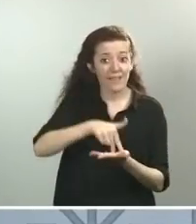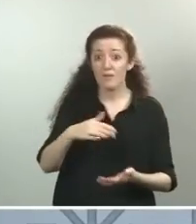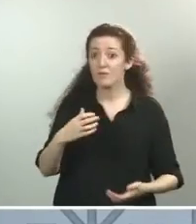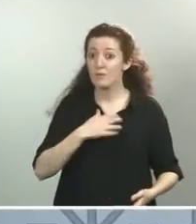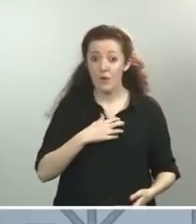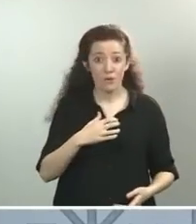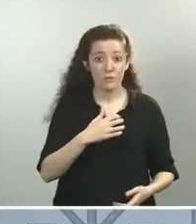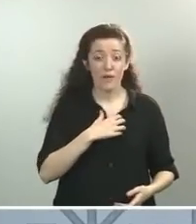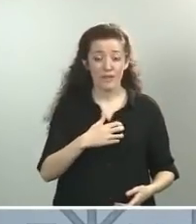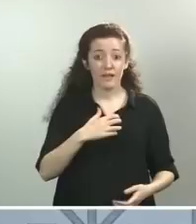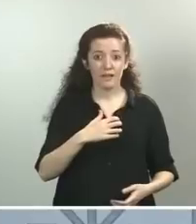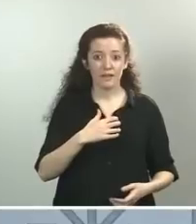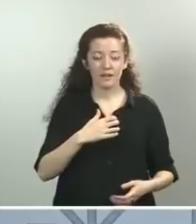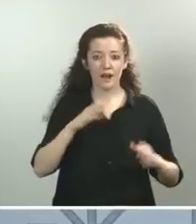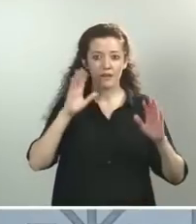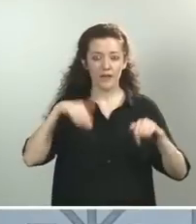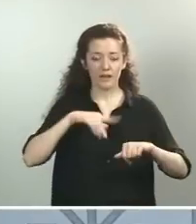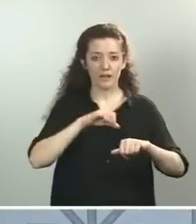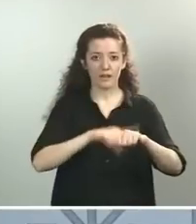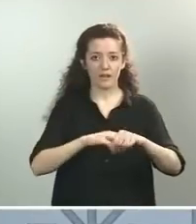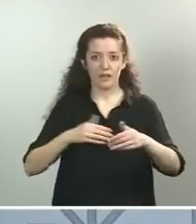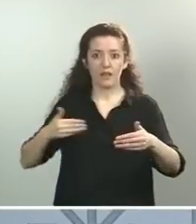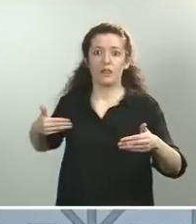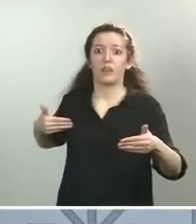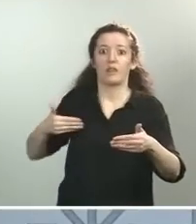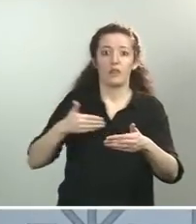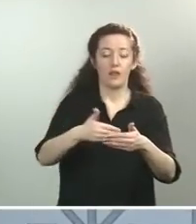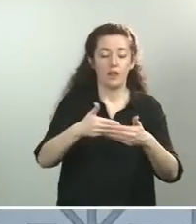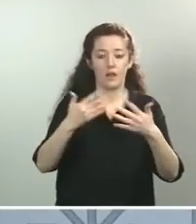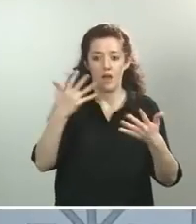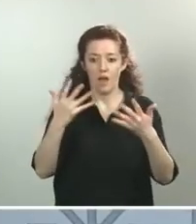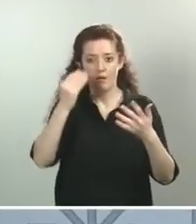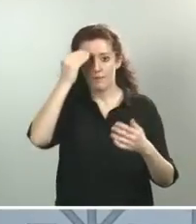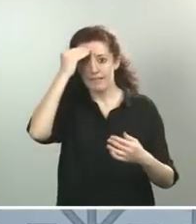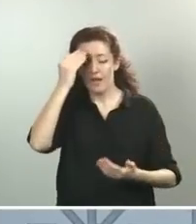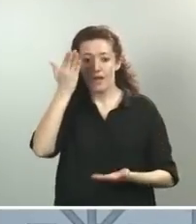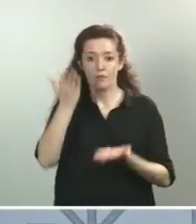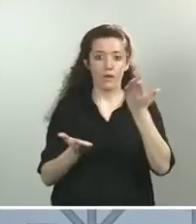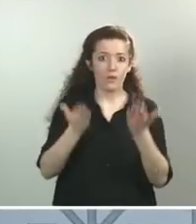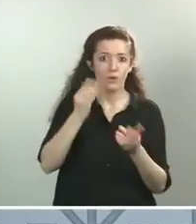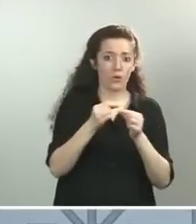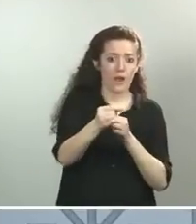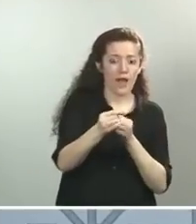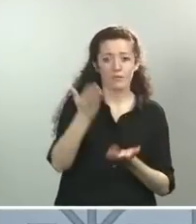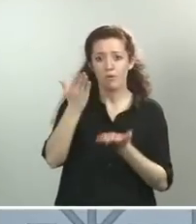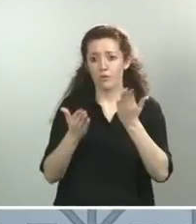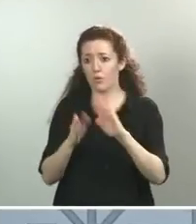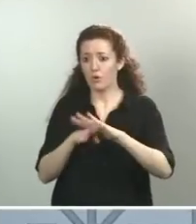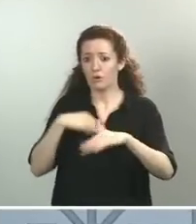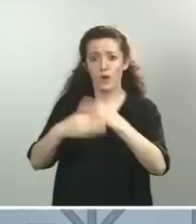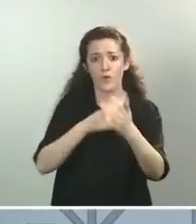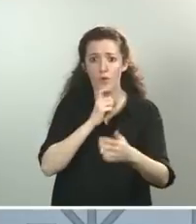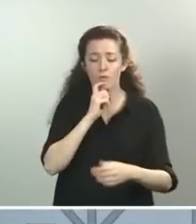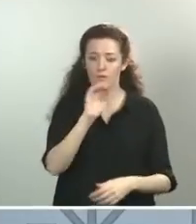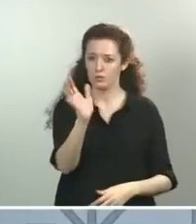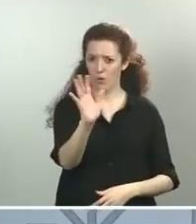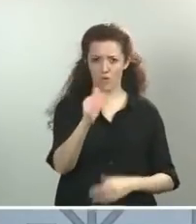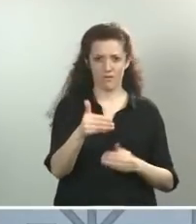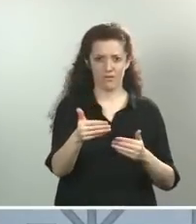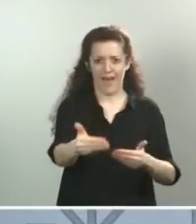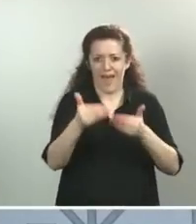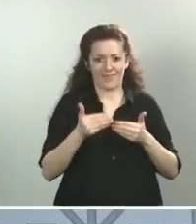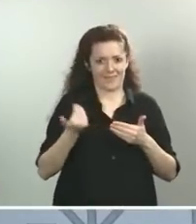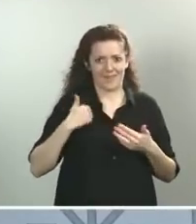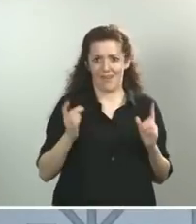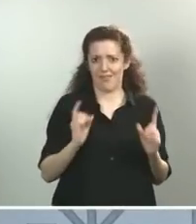o que é a evaluación online, o que é a evaluación continuada. Por consiguiente, a recomendación nosa